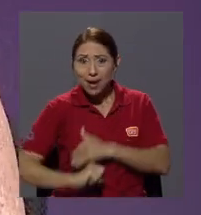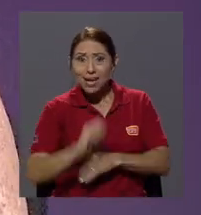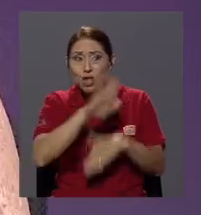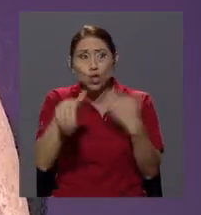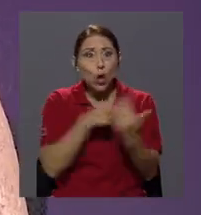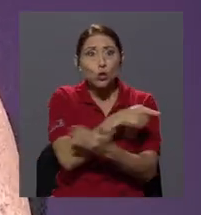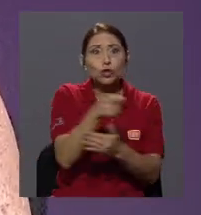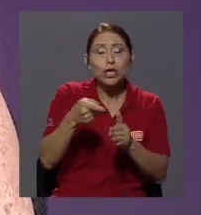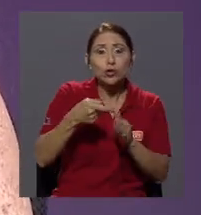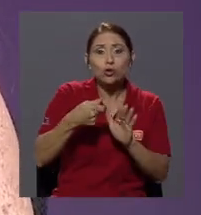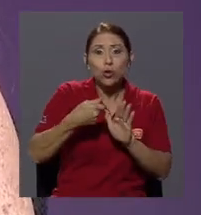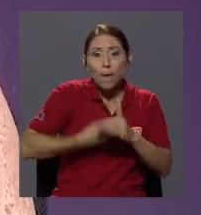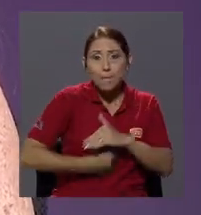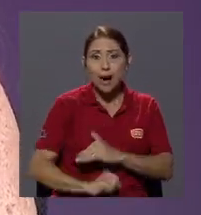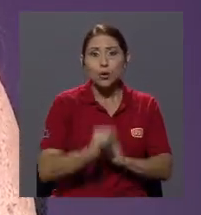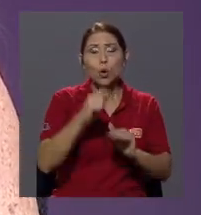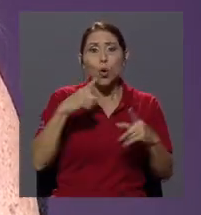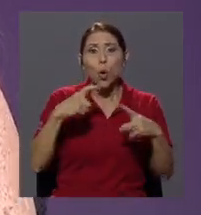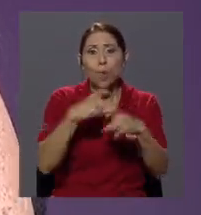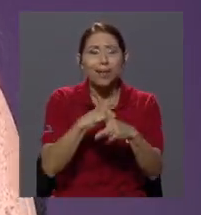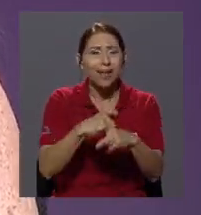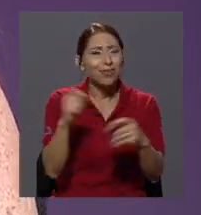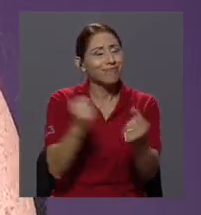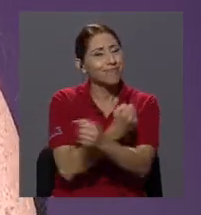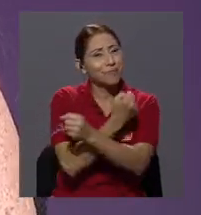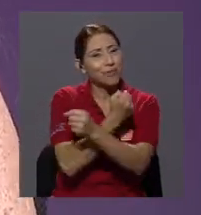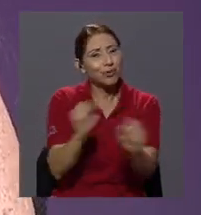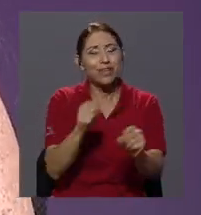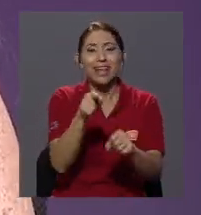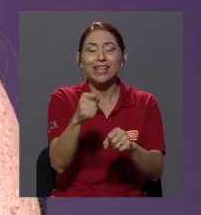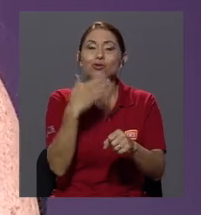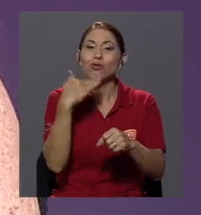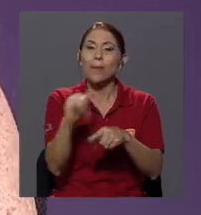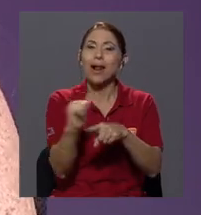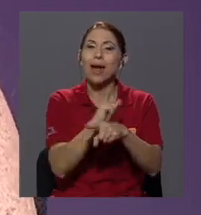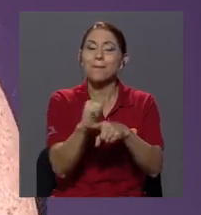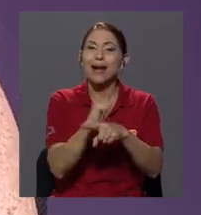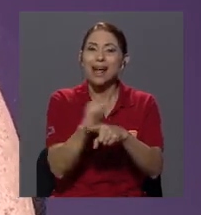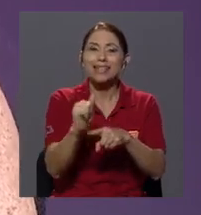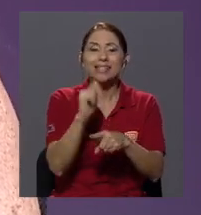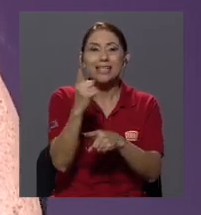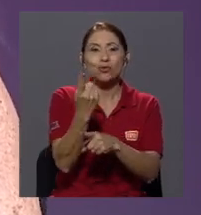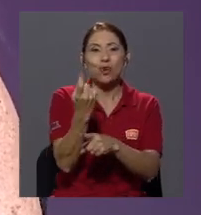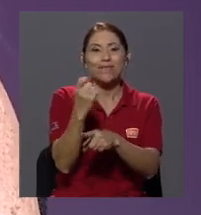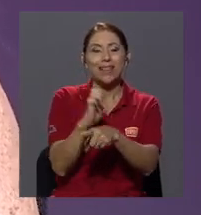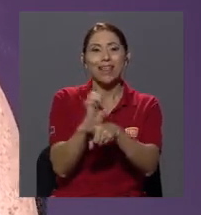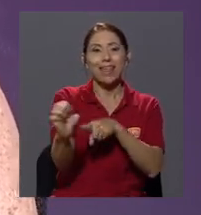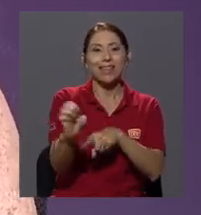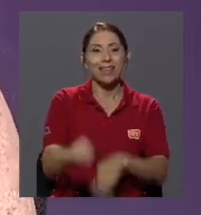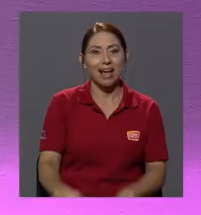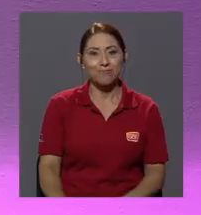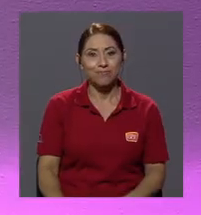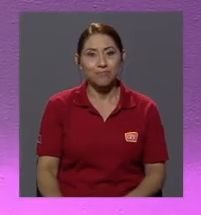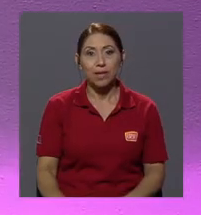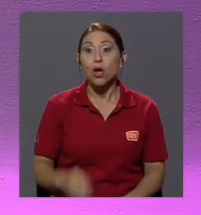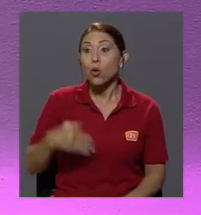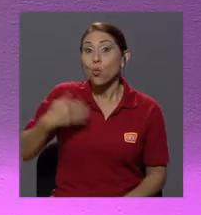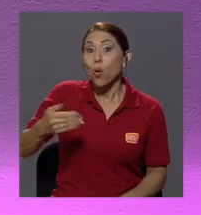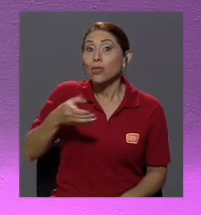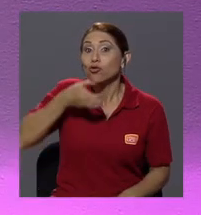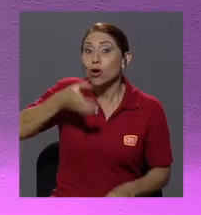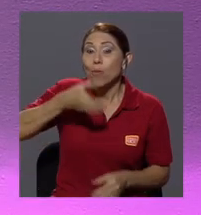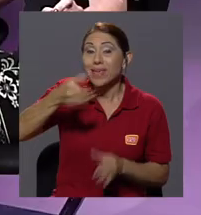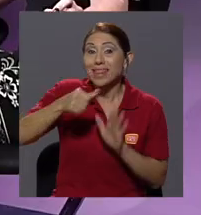complicadas eso es imposible eso son eso es una mala praxis es una falta de que cuestionar cuando la recomendación